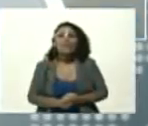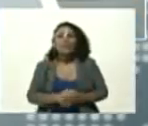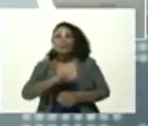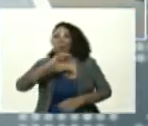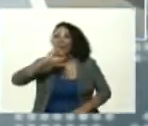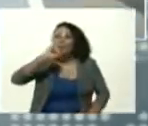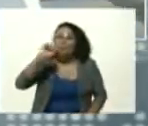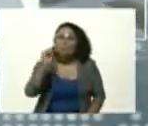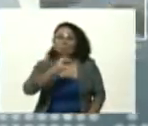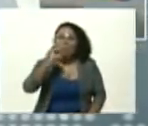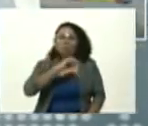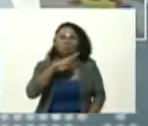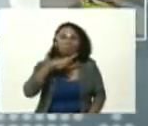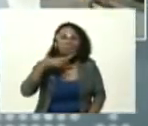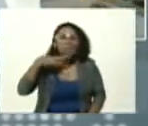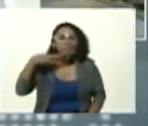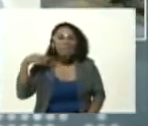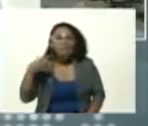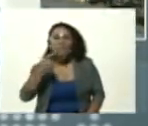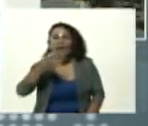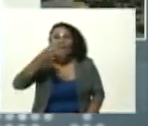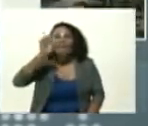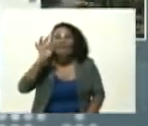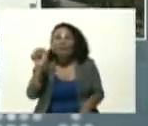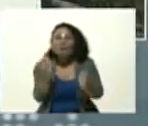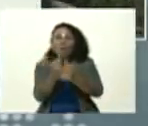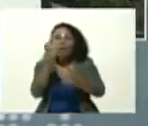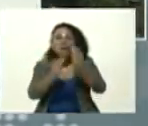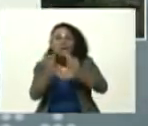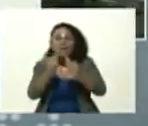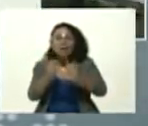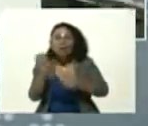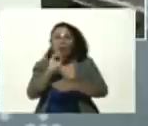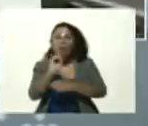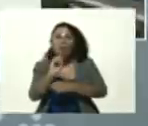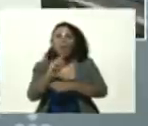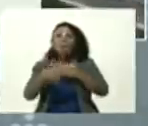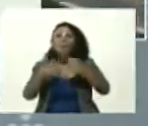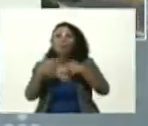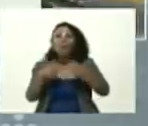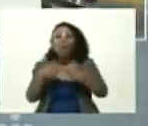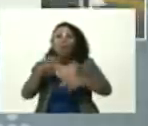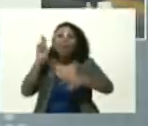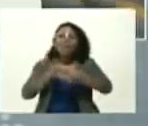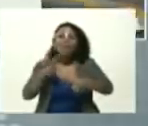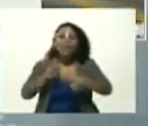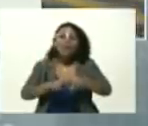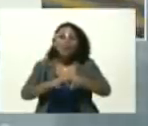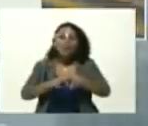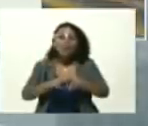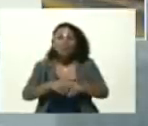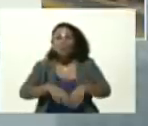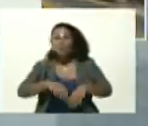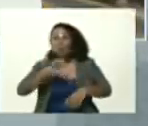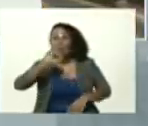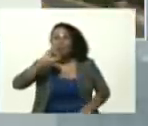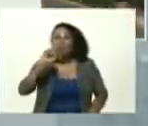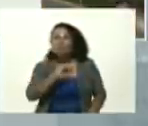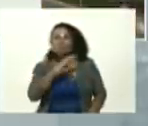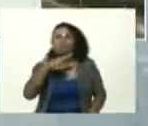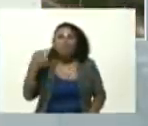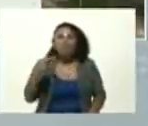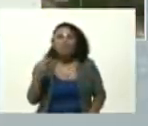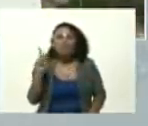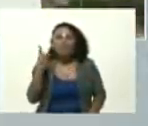Demasiado bueno. Con un café con leche, o un marrón bien preparado, o un negro retinto. Cuando